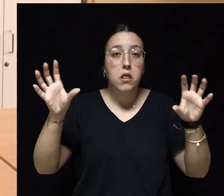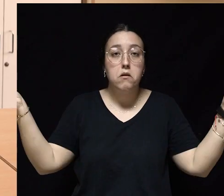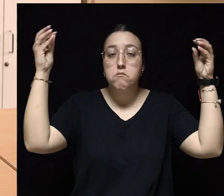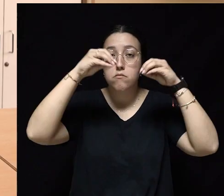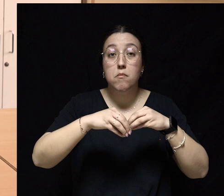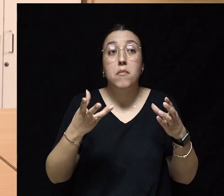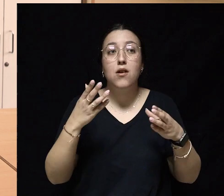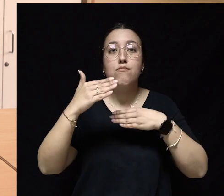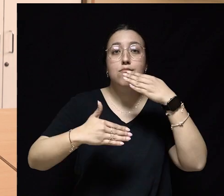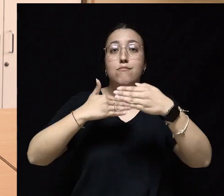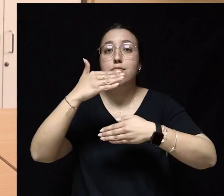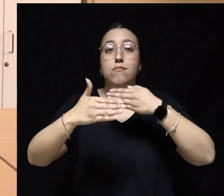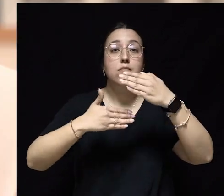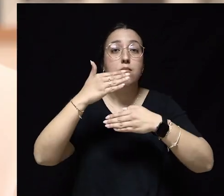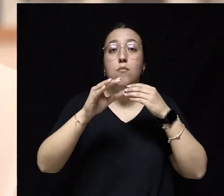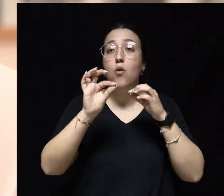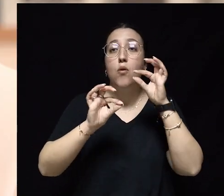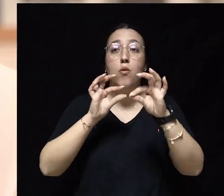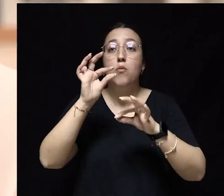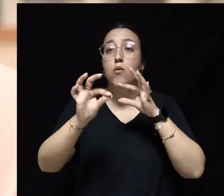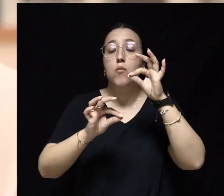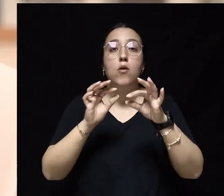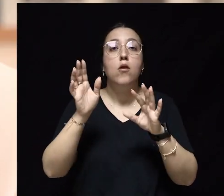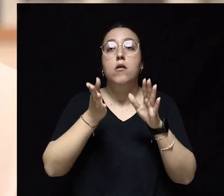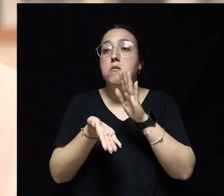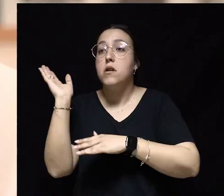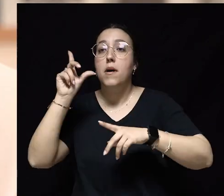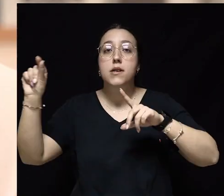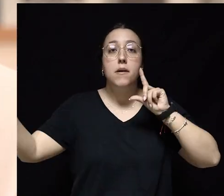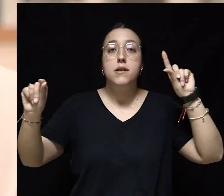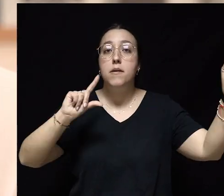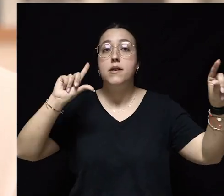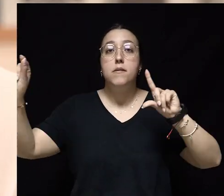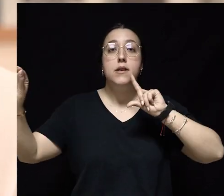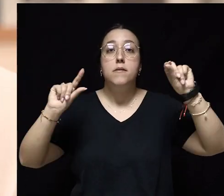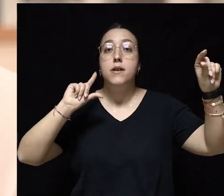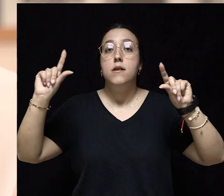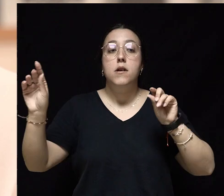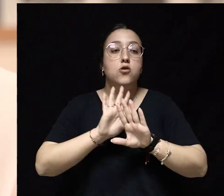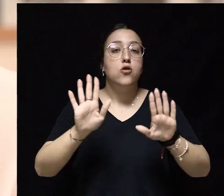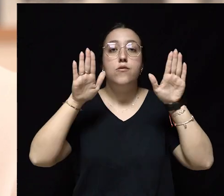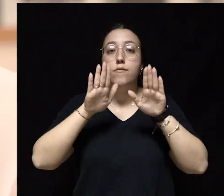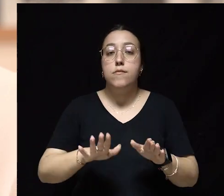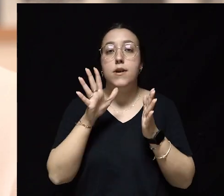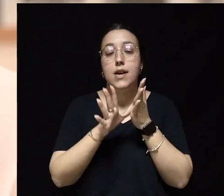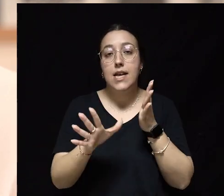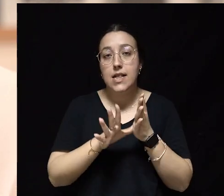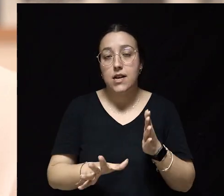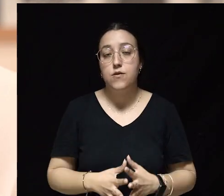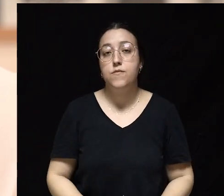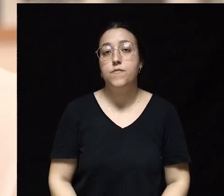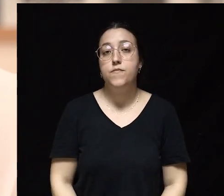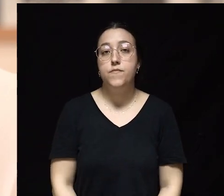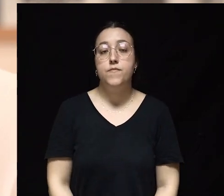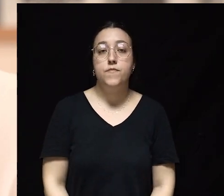gitanos. Y poco a poco, al cabo de unas décadas, se fueron yendo la gente